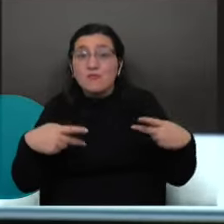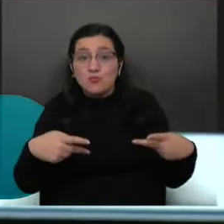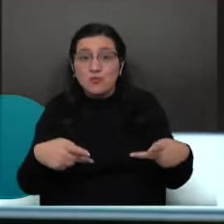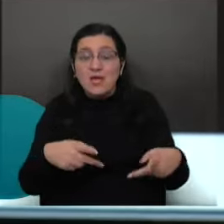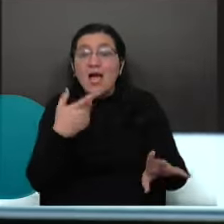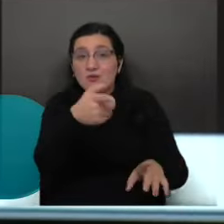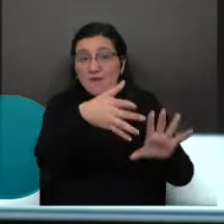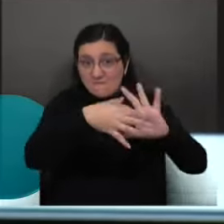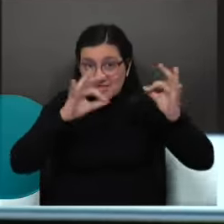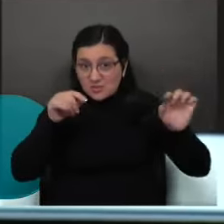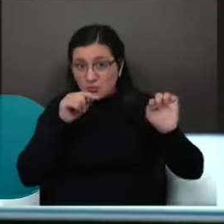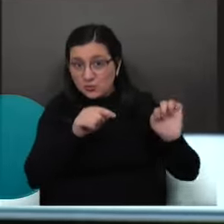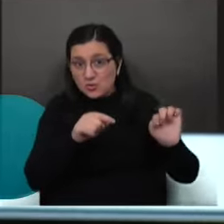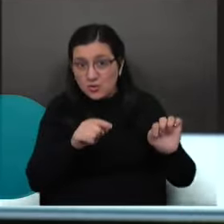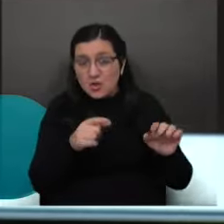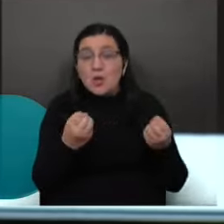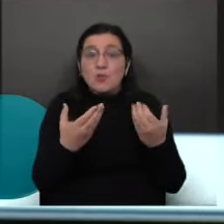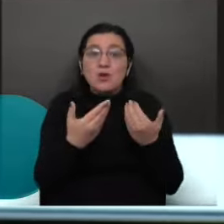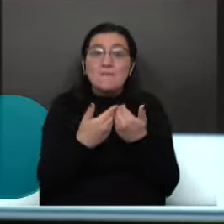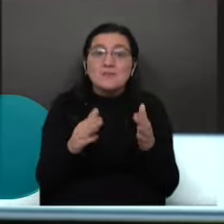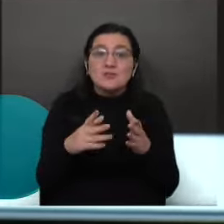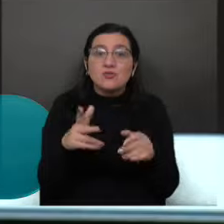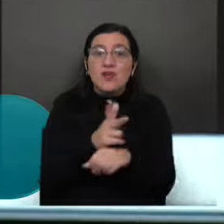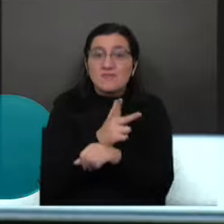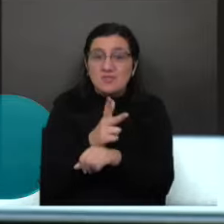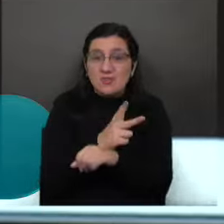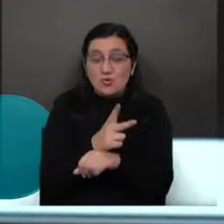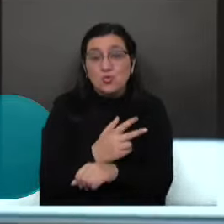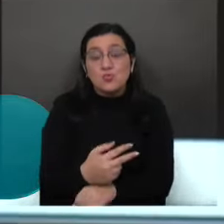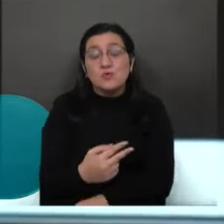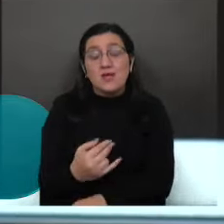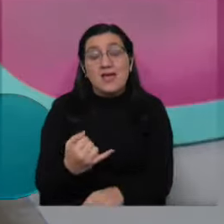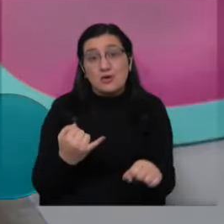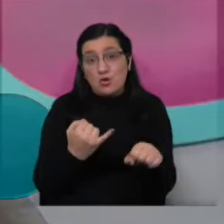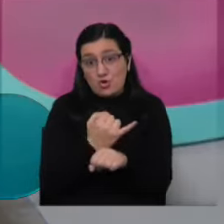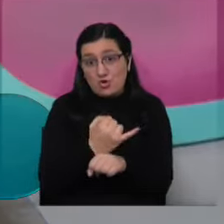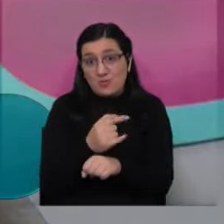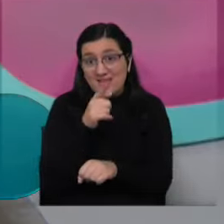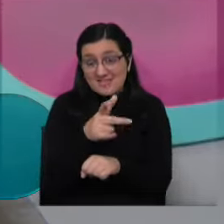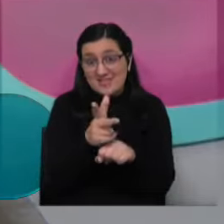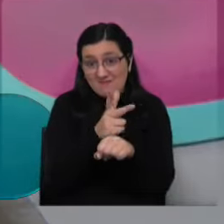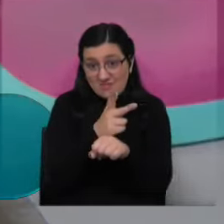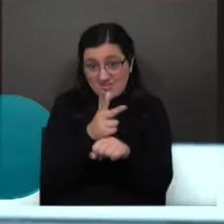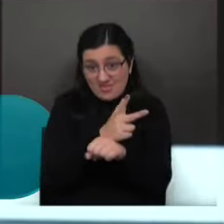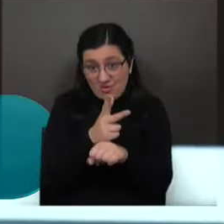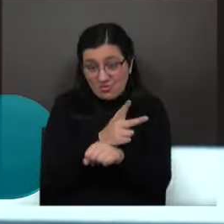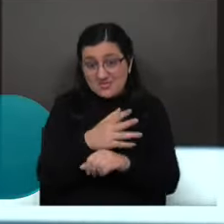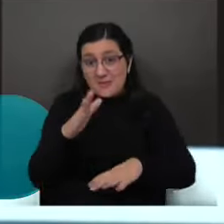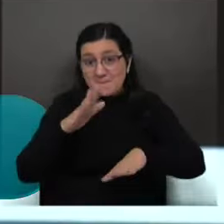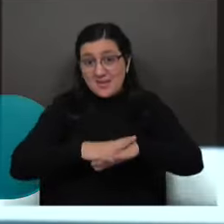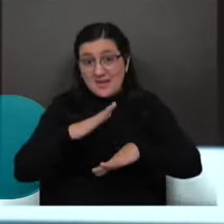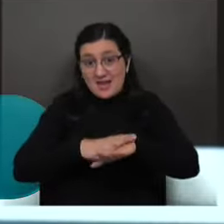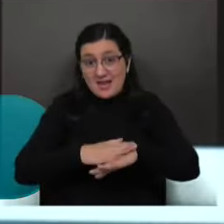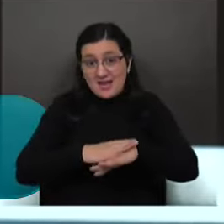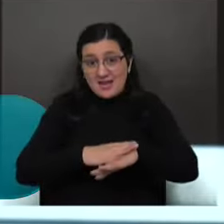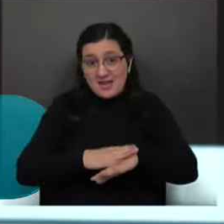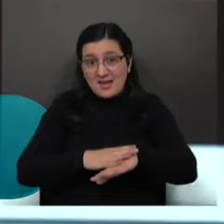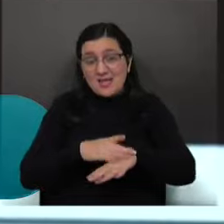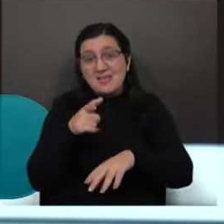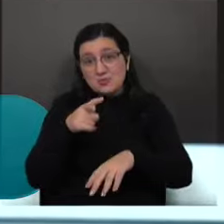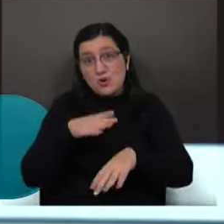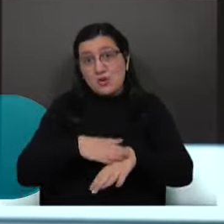robé qu vos decís bueno arrancaron arrancaron el video con un gran error porque ese video de ese penal es un error